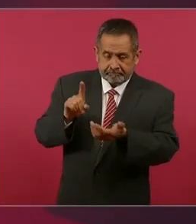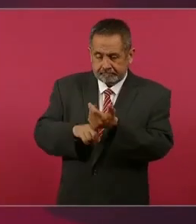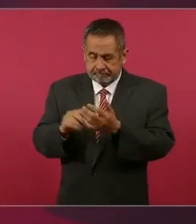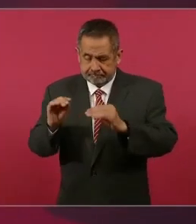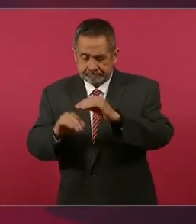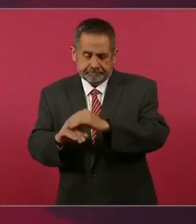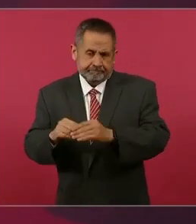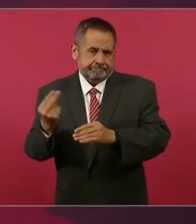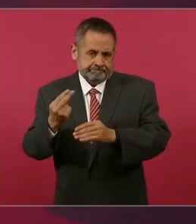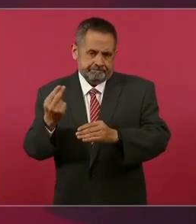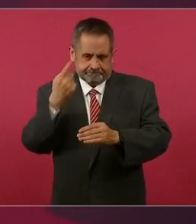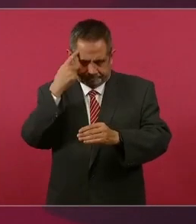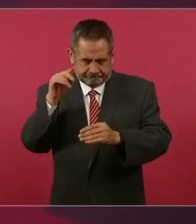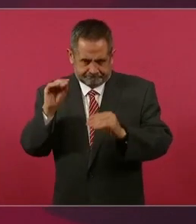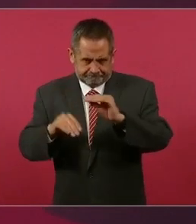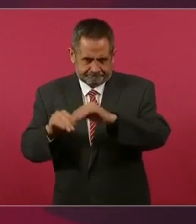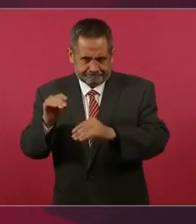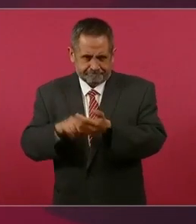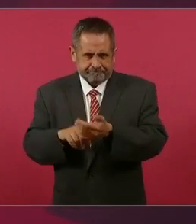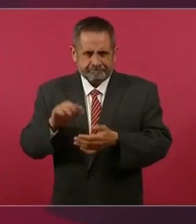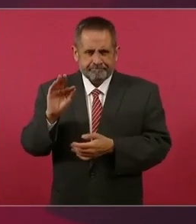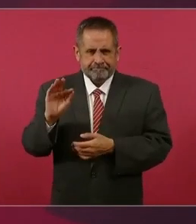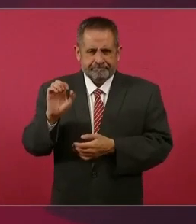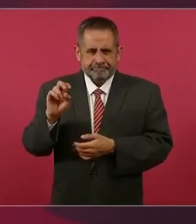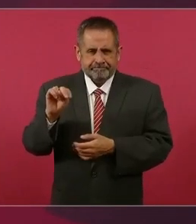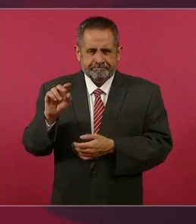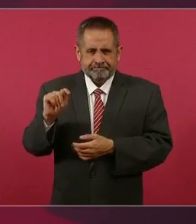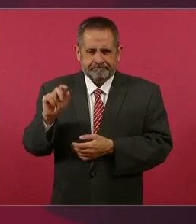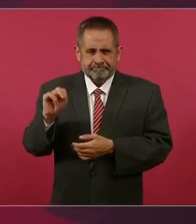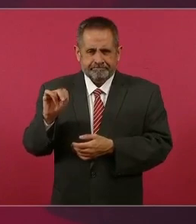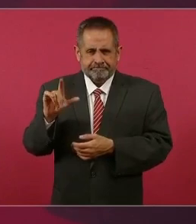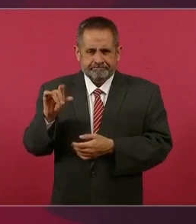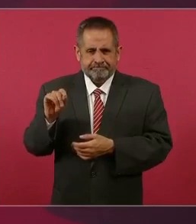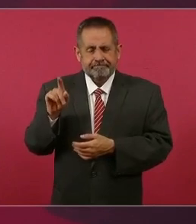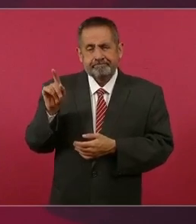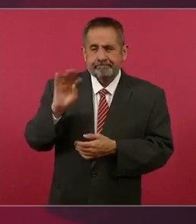precursores químicos, fentanilo.